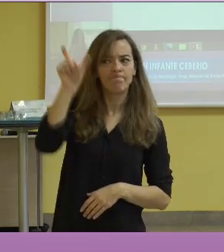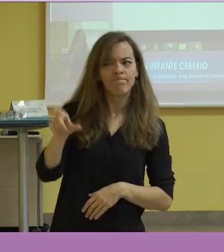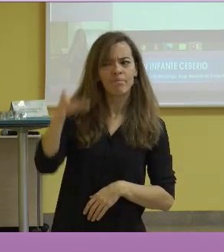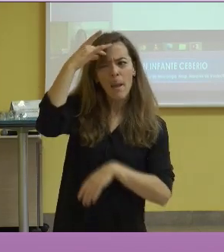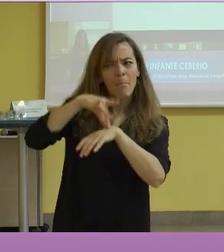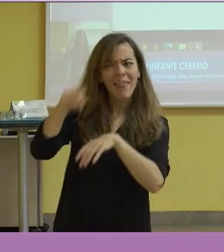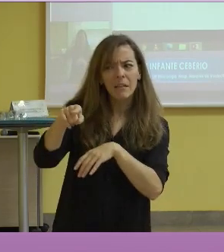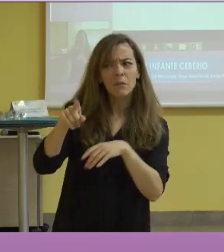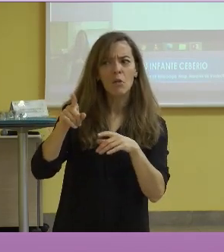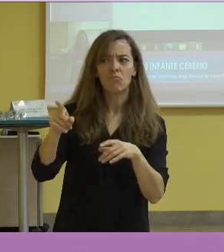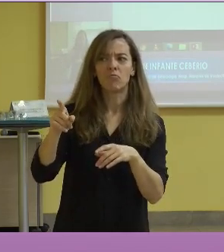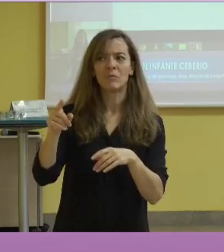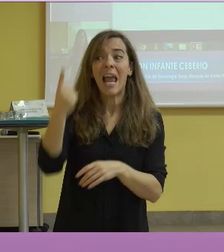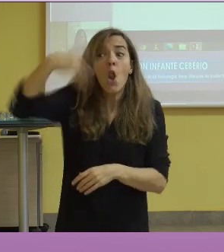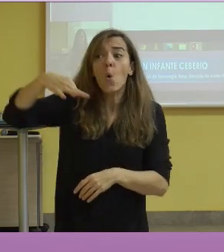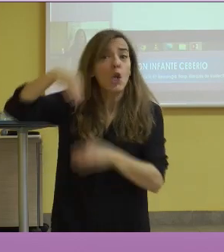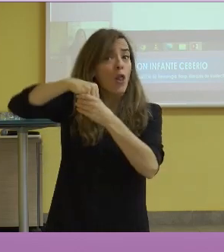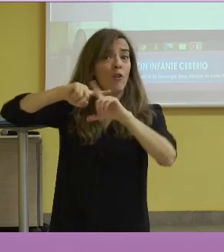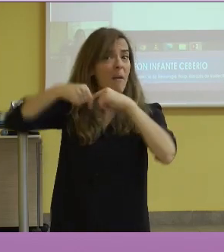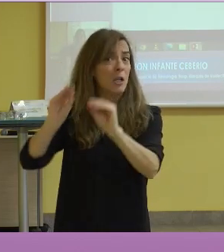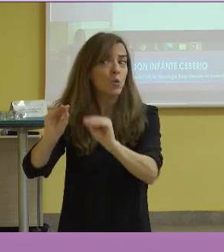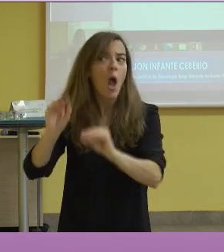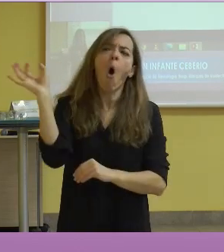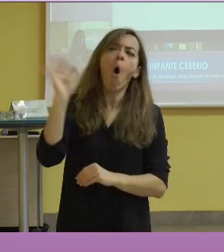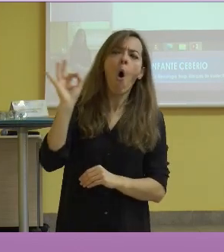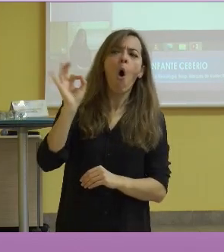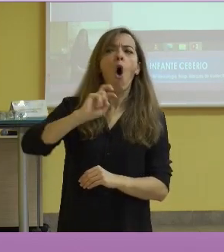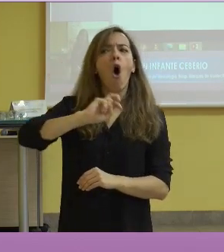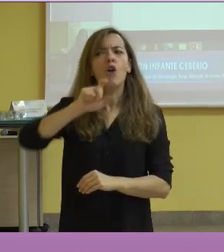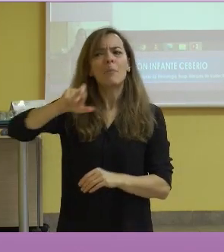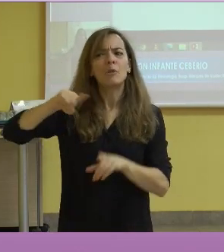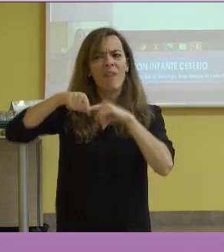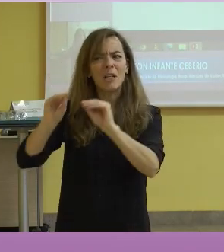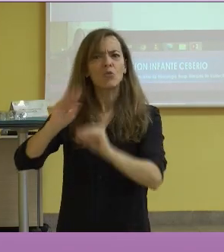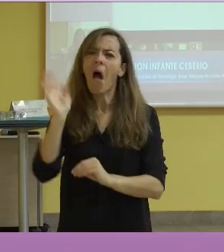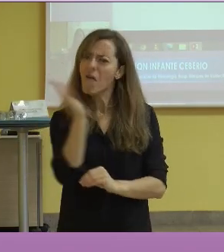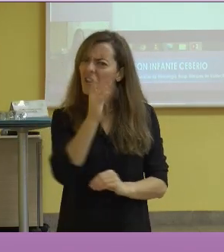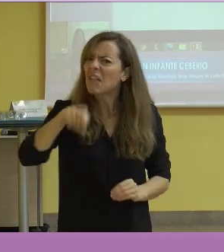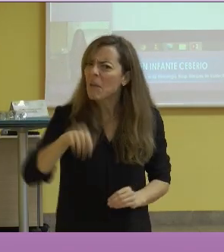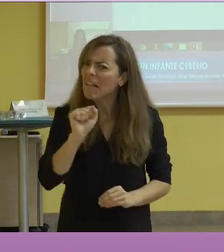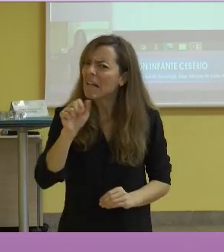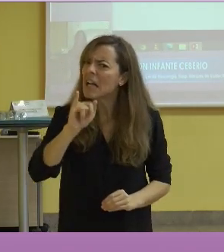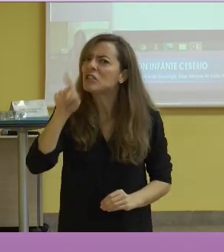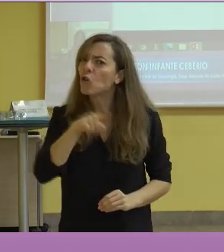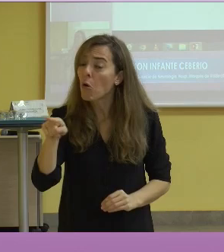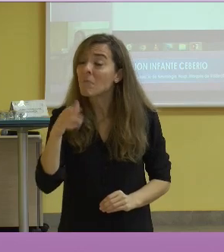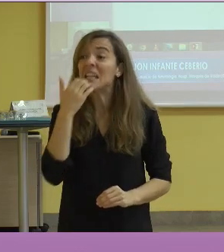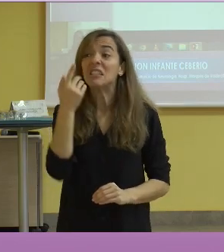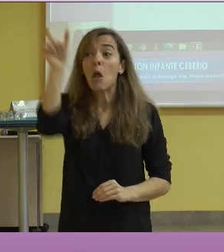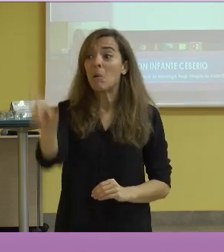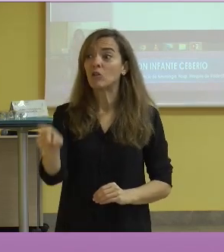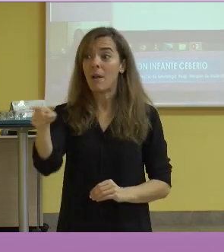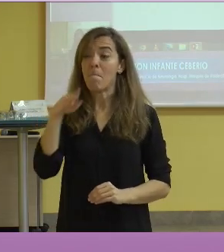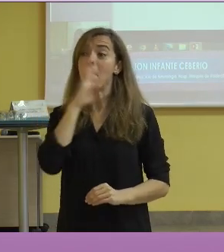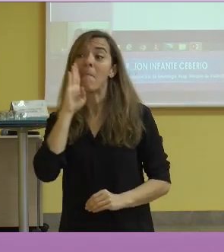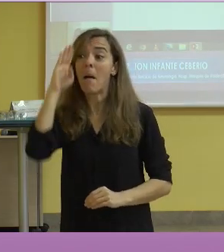caso aislado en la familia o hay otras personas afectadas de ataxia en la familia, ¿vale? Si es un paciente con ataxia, que su madre, su